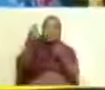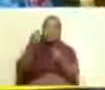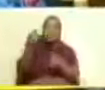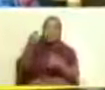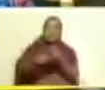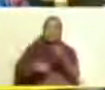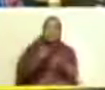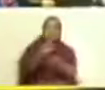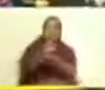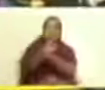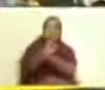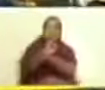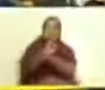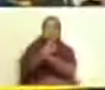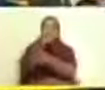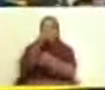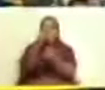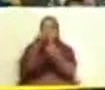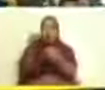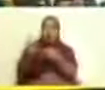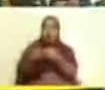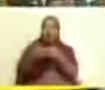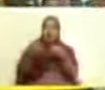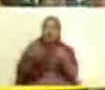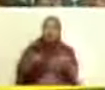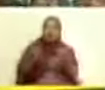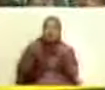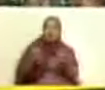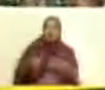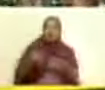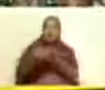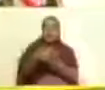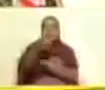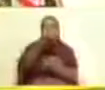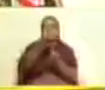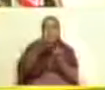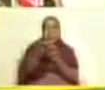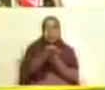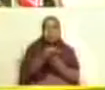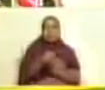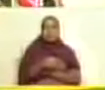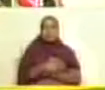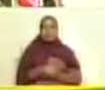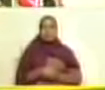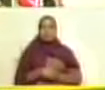penalidad de todos los delitos contra la naturaleza, el ambiente.